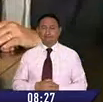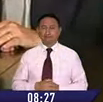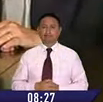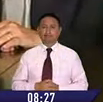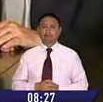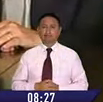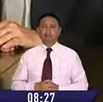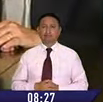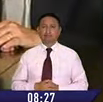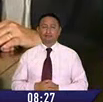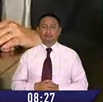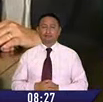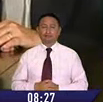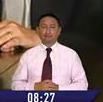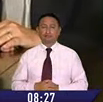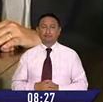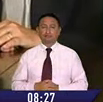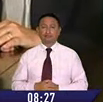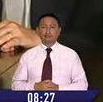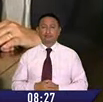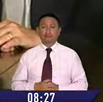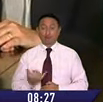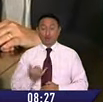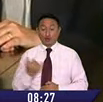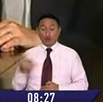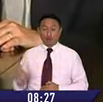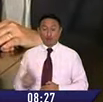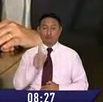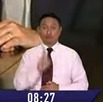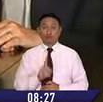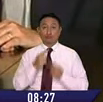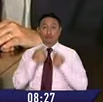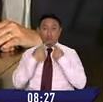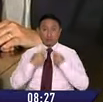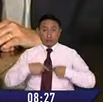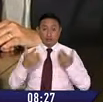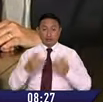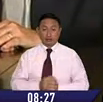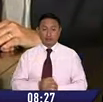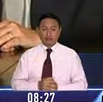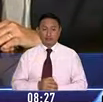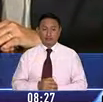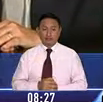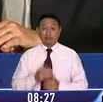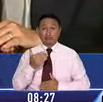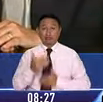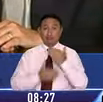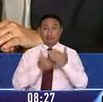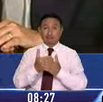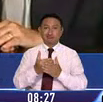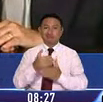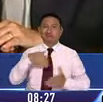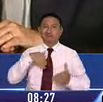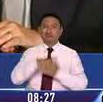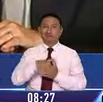Ante ustedes comparezco para decirles que no es posible avanzar. El presidente de la República, Guillermo